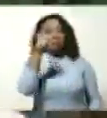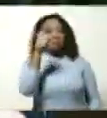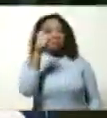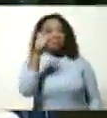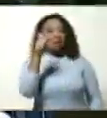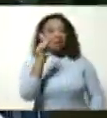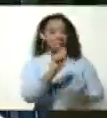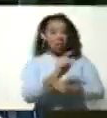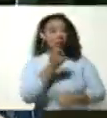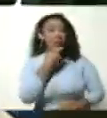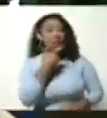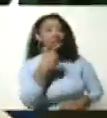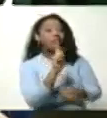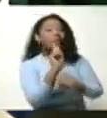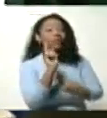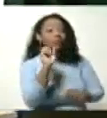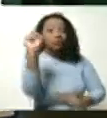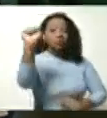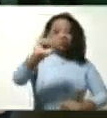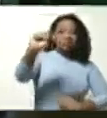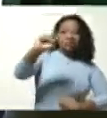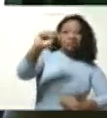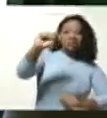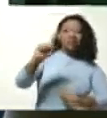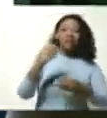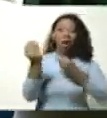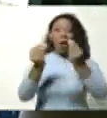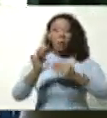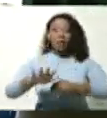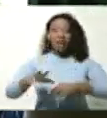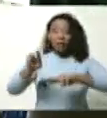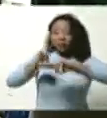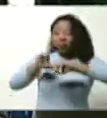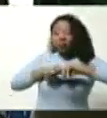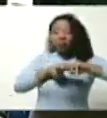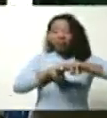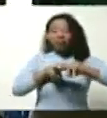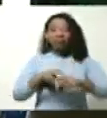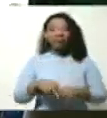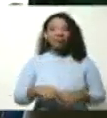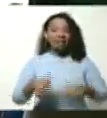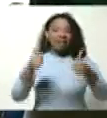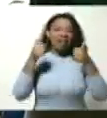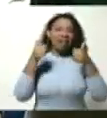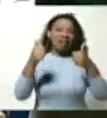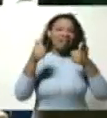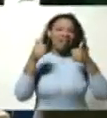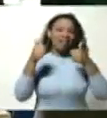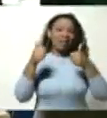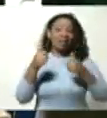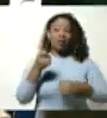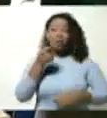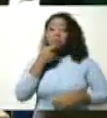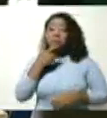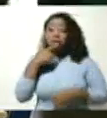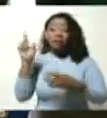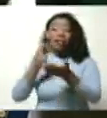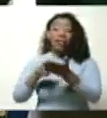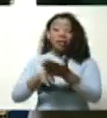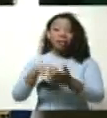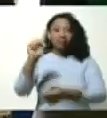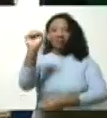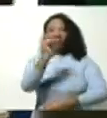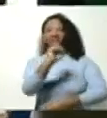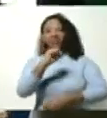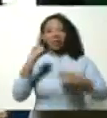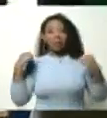¿Está bonita? Sí. ¿Y cómo están los pupitres? Sí. Bien bonito, ¿verdad? Y sus